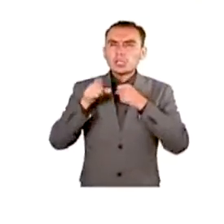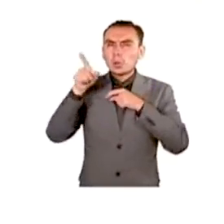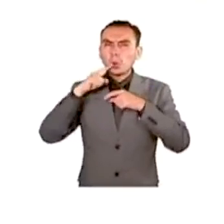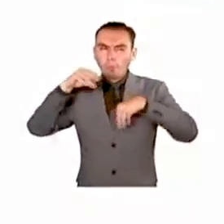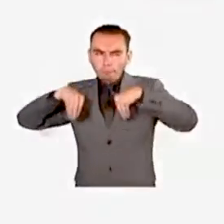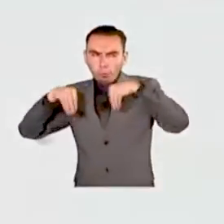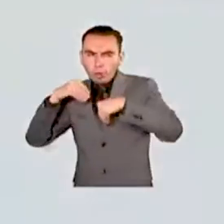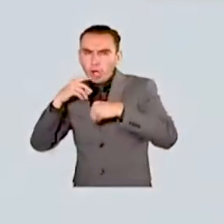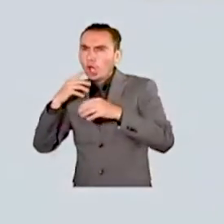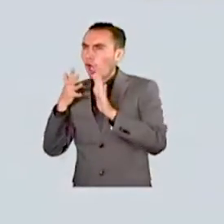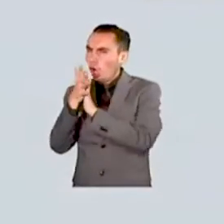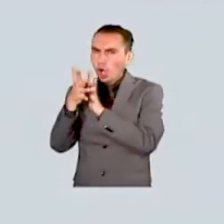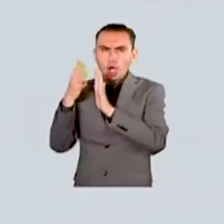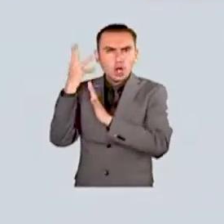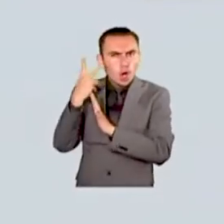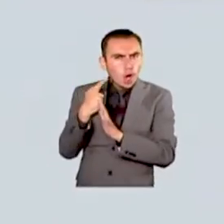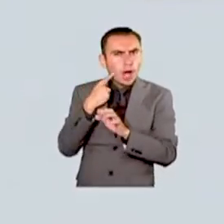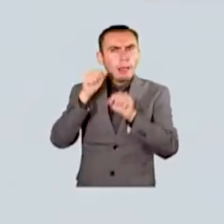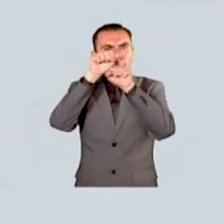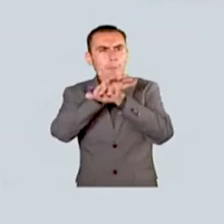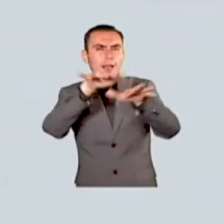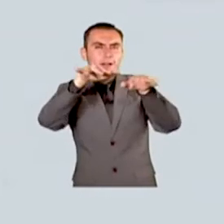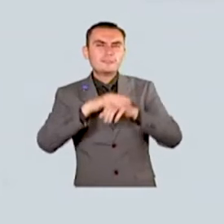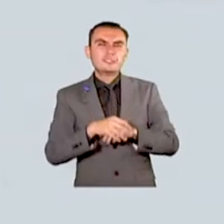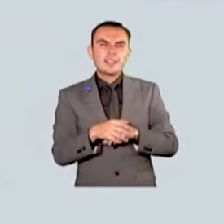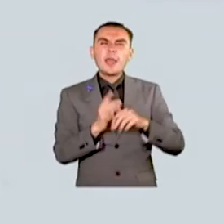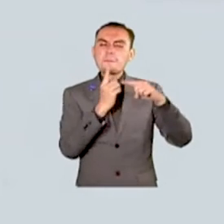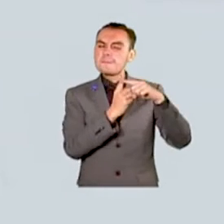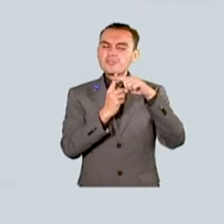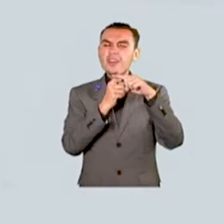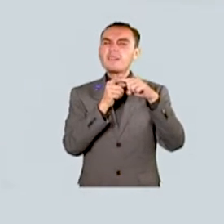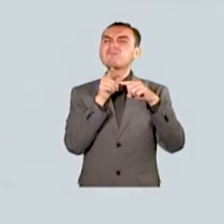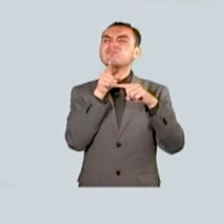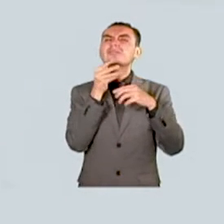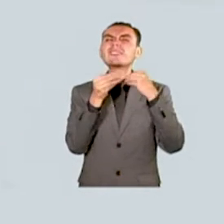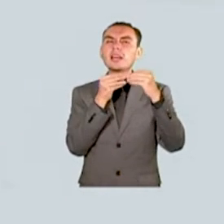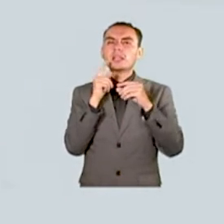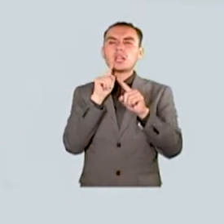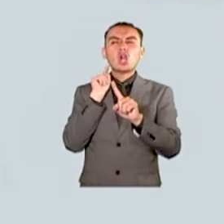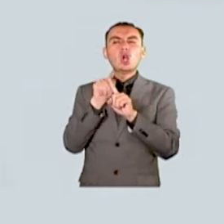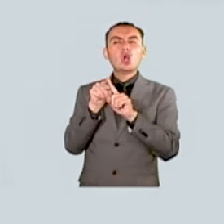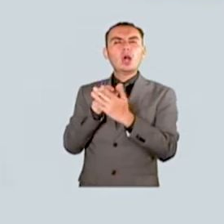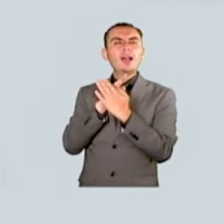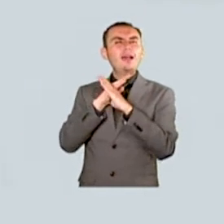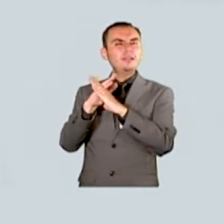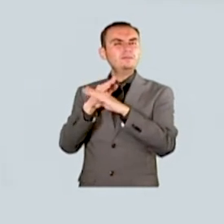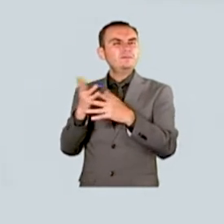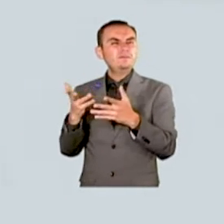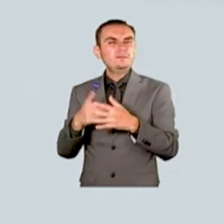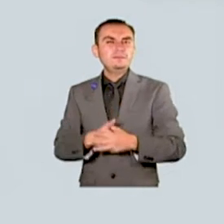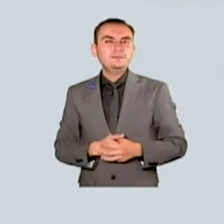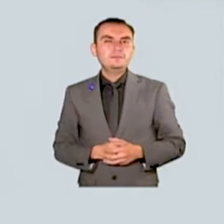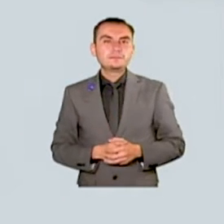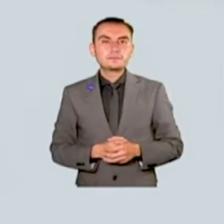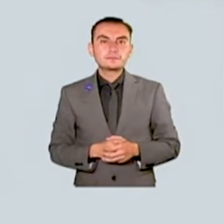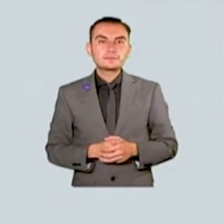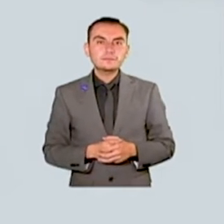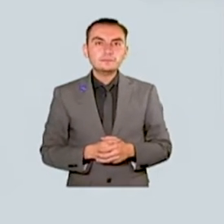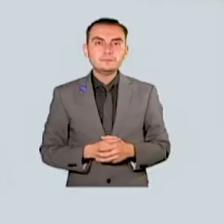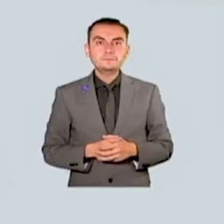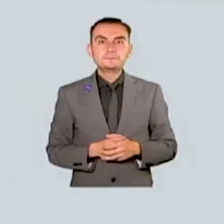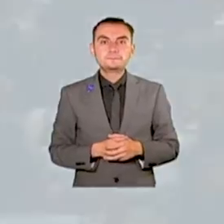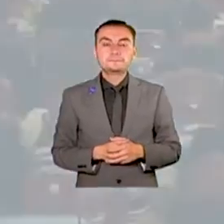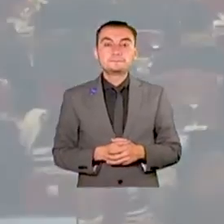siguen todos los días. ¿Qué se está haciendo desde la Procuraduría para combatir este flagelo? Adelante.